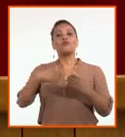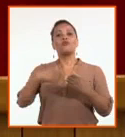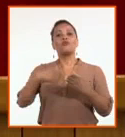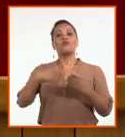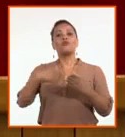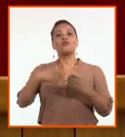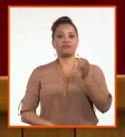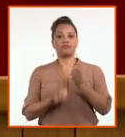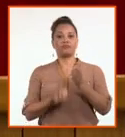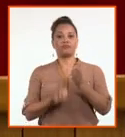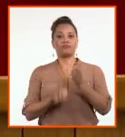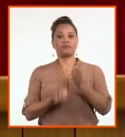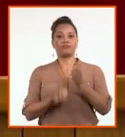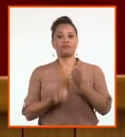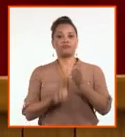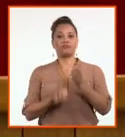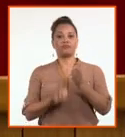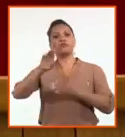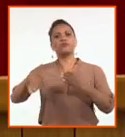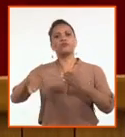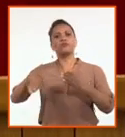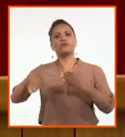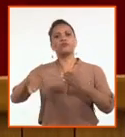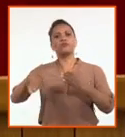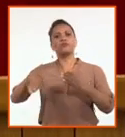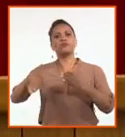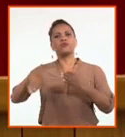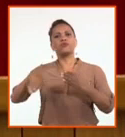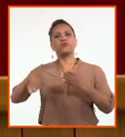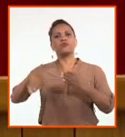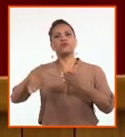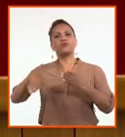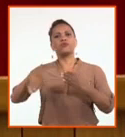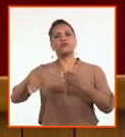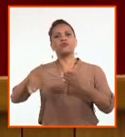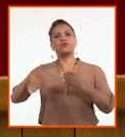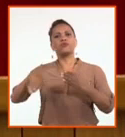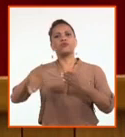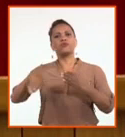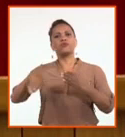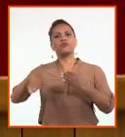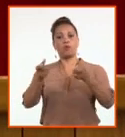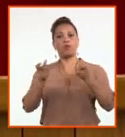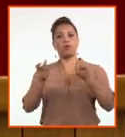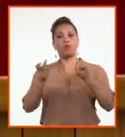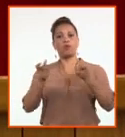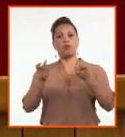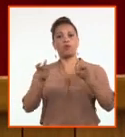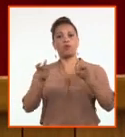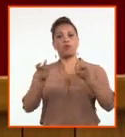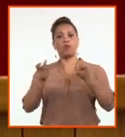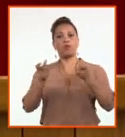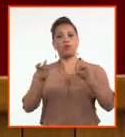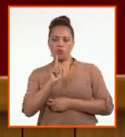histórico, como es ya histórico este congreso, y no solo porque es un congreso de centenario, es histórico por